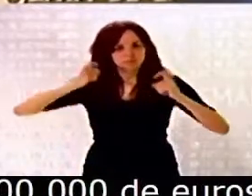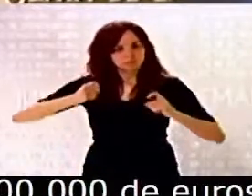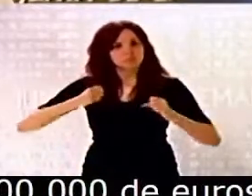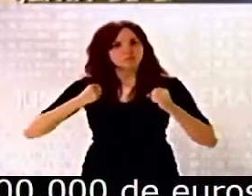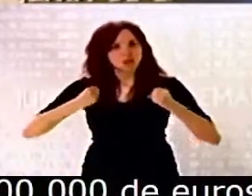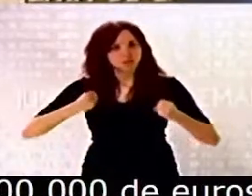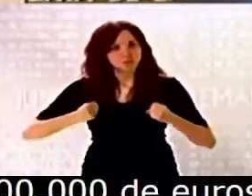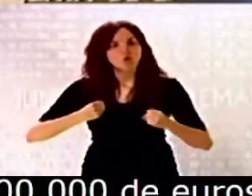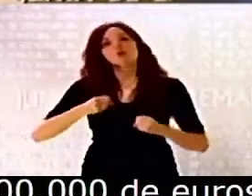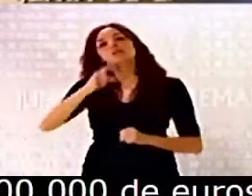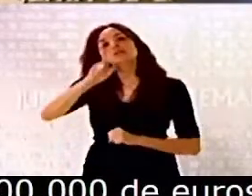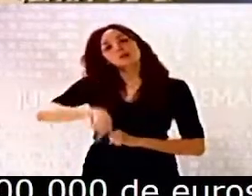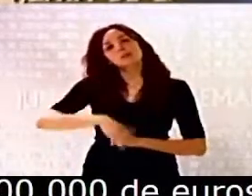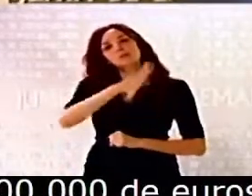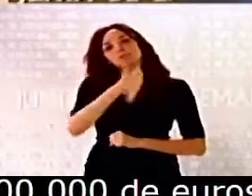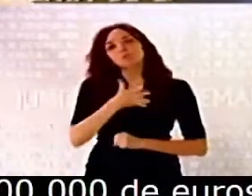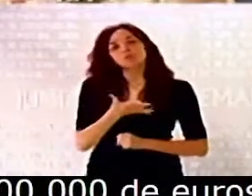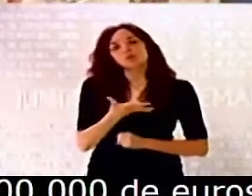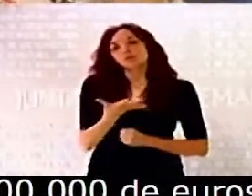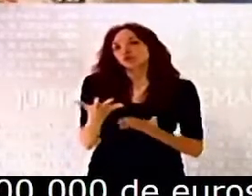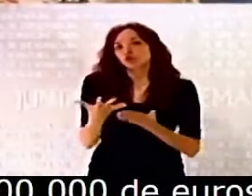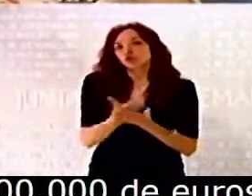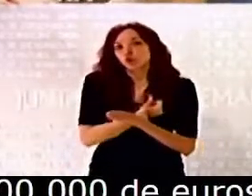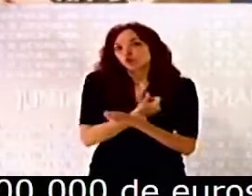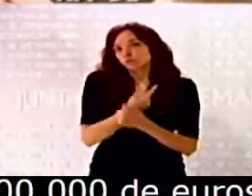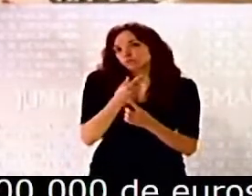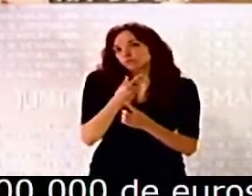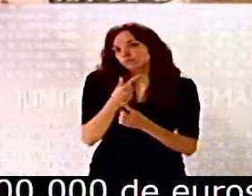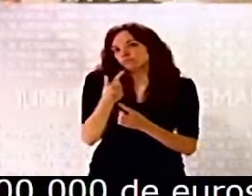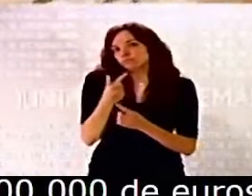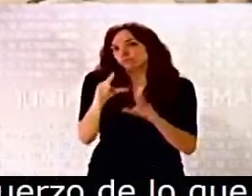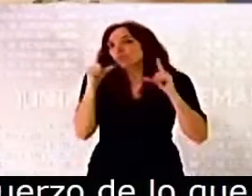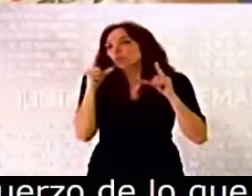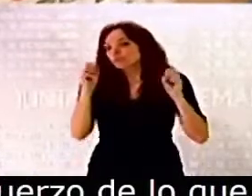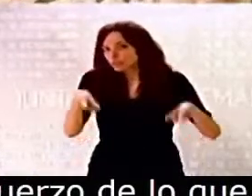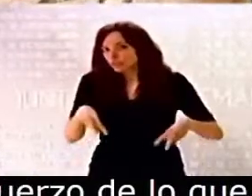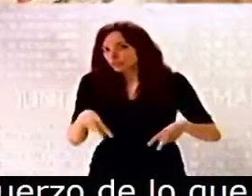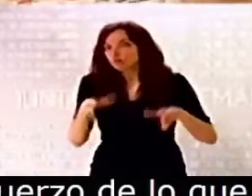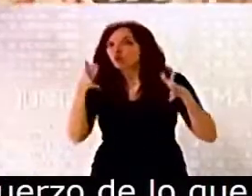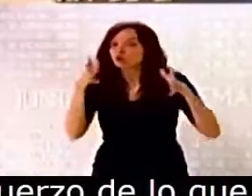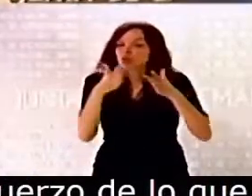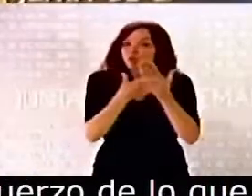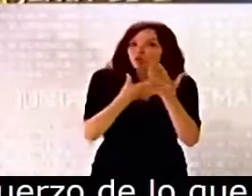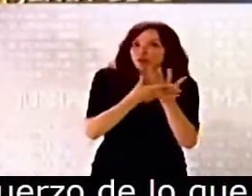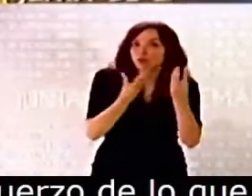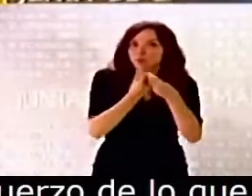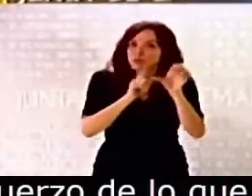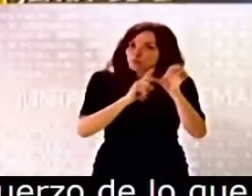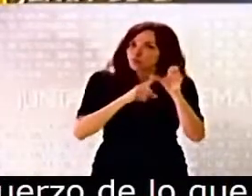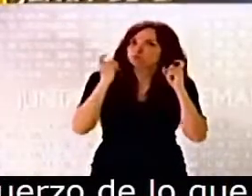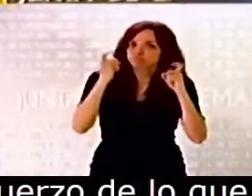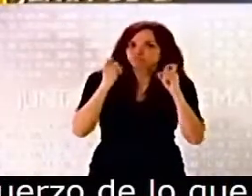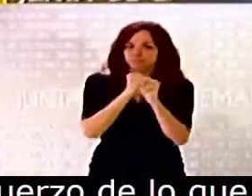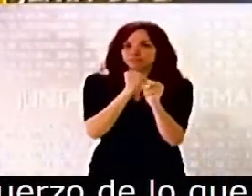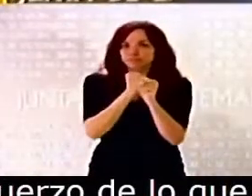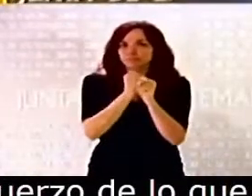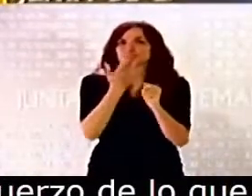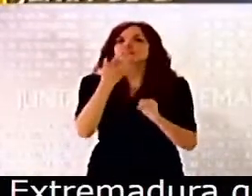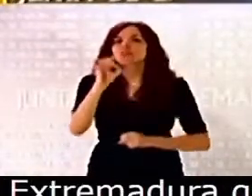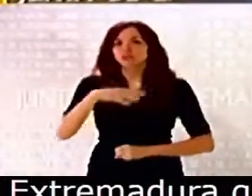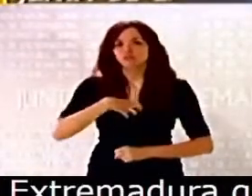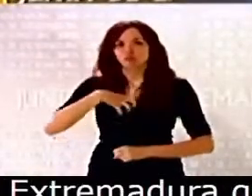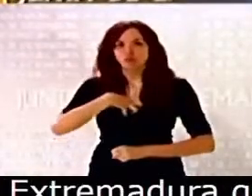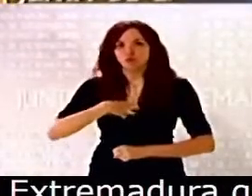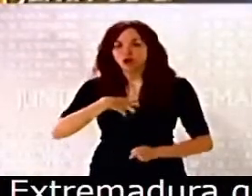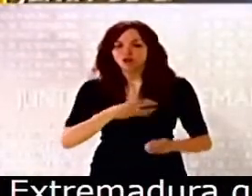tanto, por parte de todo lo que no se ve, de los consejos de gobierno y de la Junta de Extremadura, que son los funcionarios, que son los